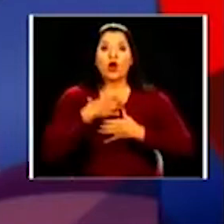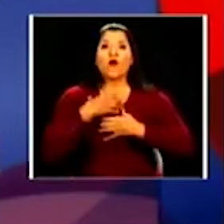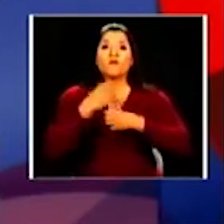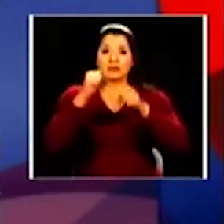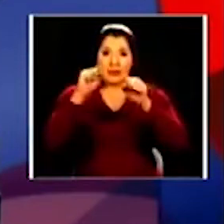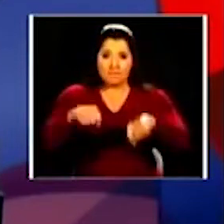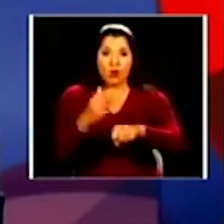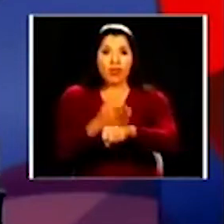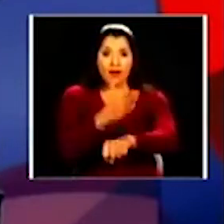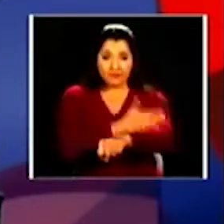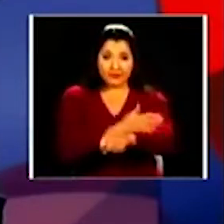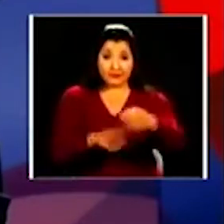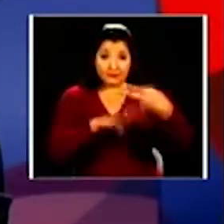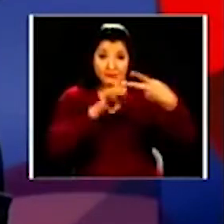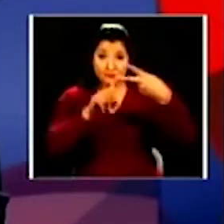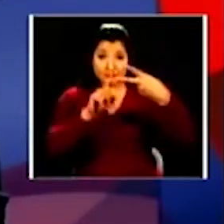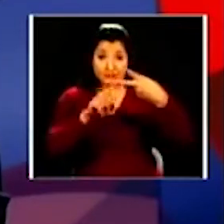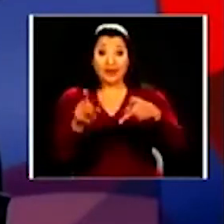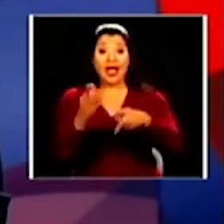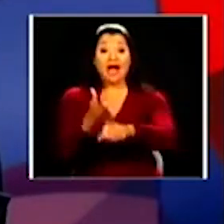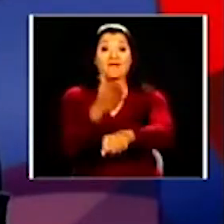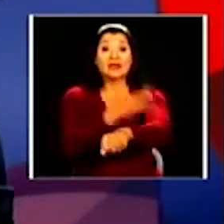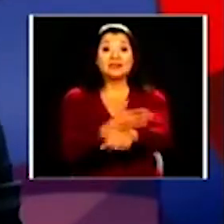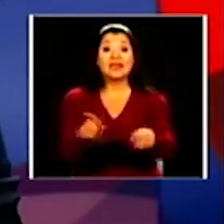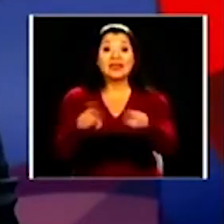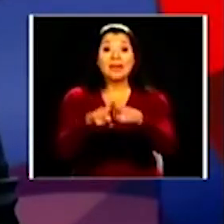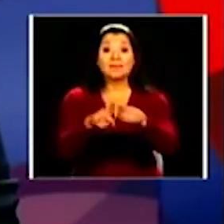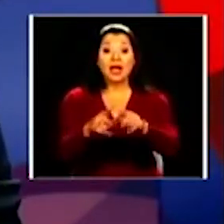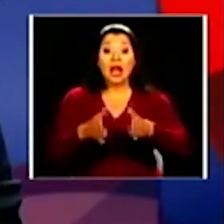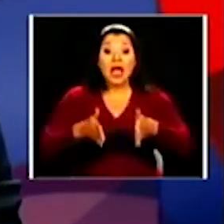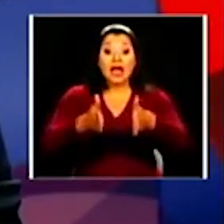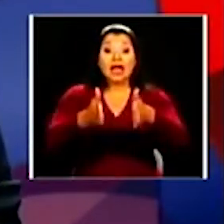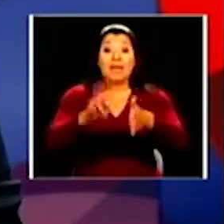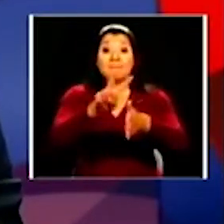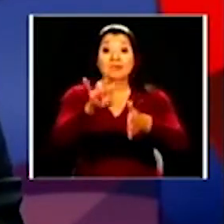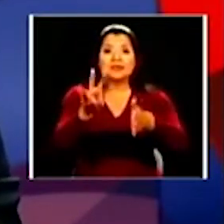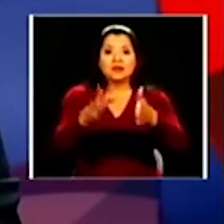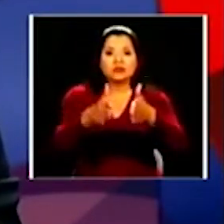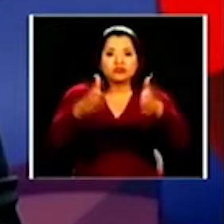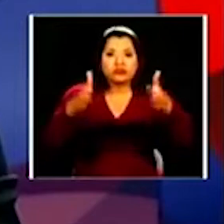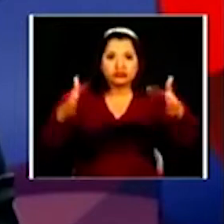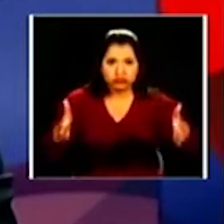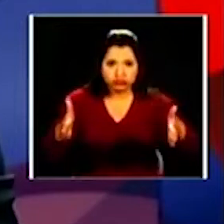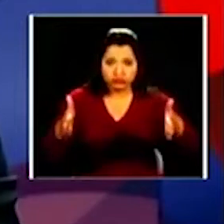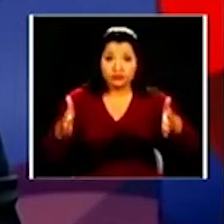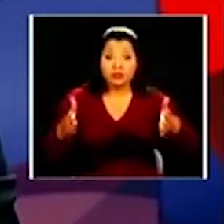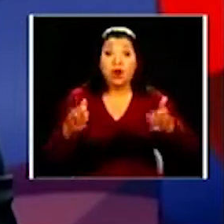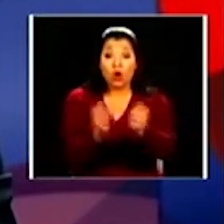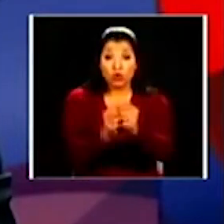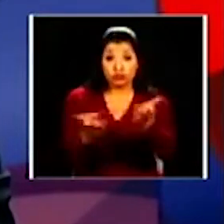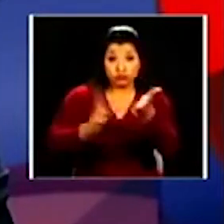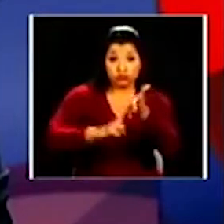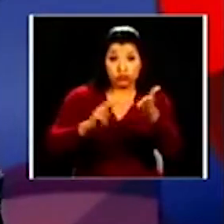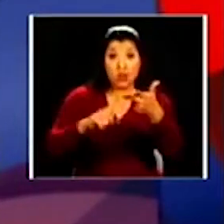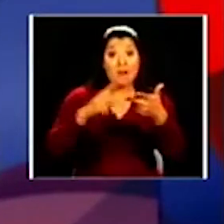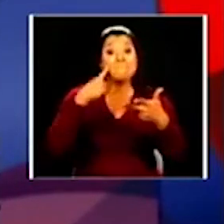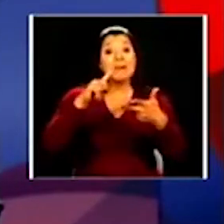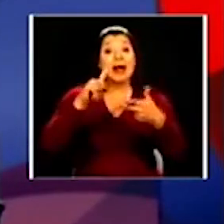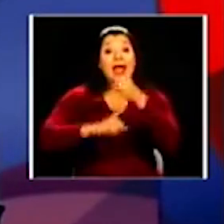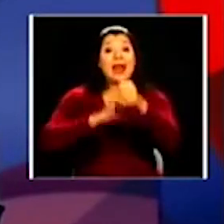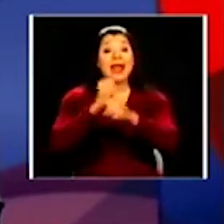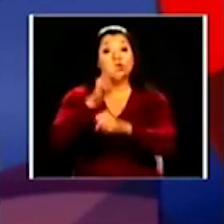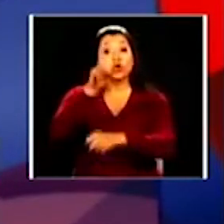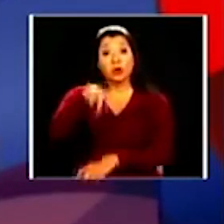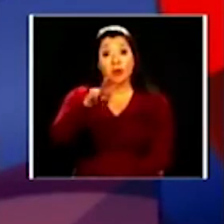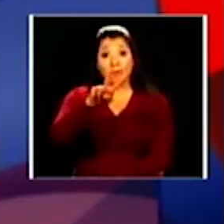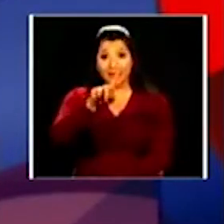Avanzar también con la orden de ampliar la ruta 27 vía concesión, hacer para el año 2021 concluir la primera etapa del